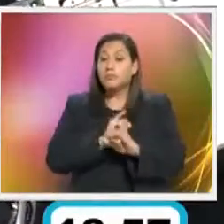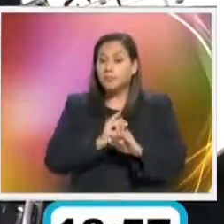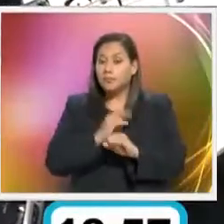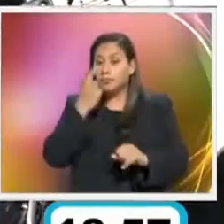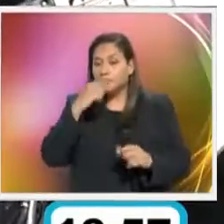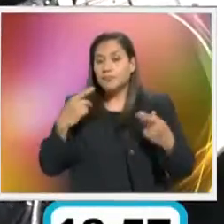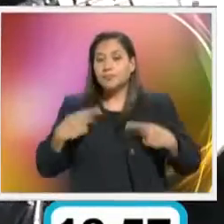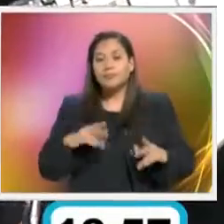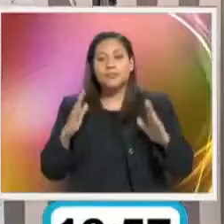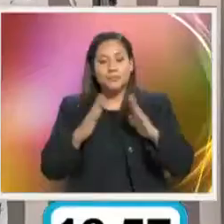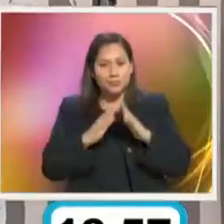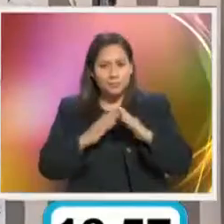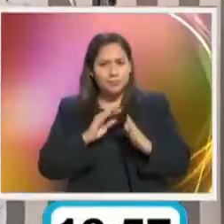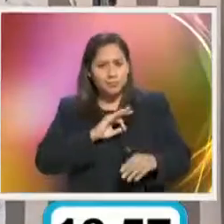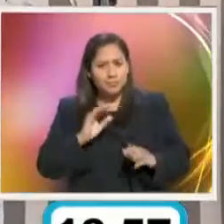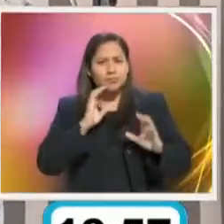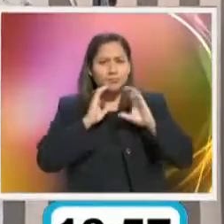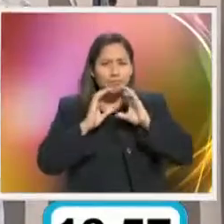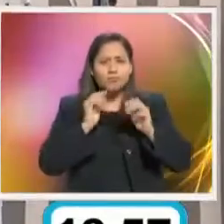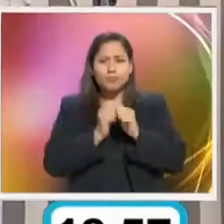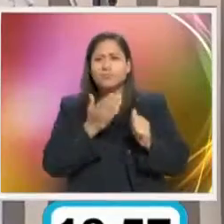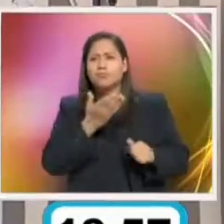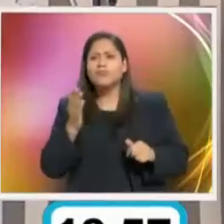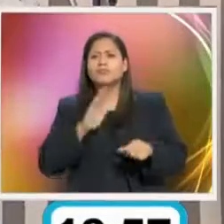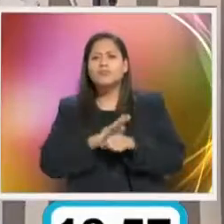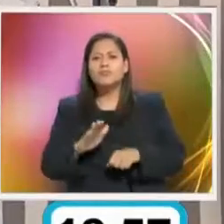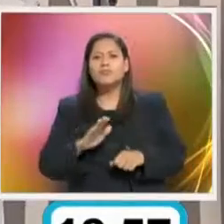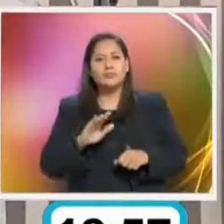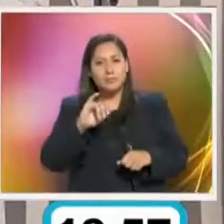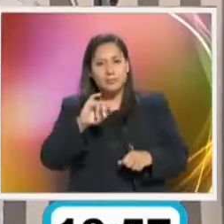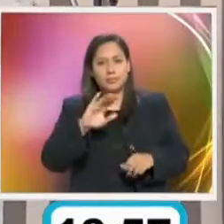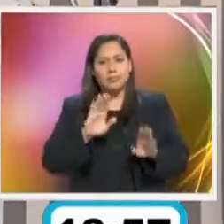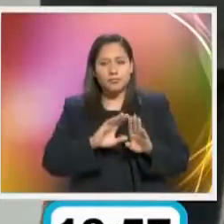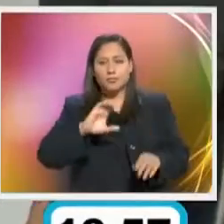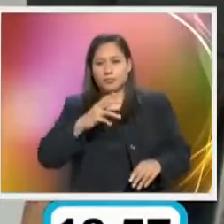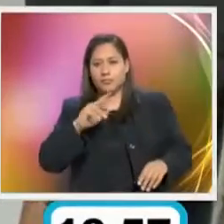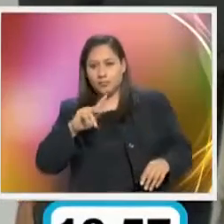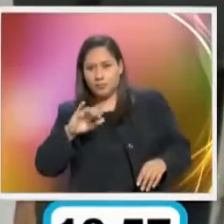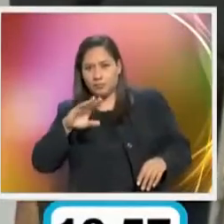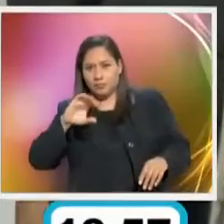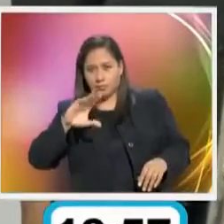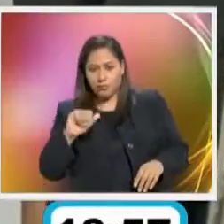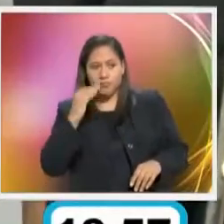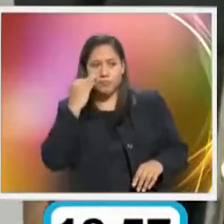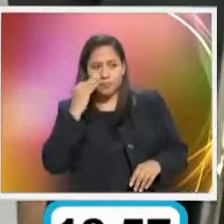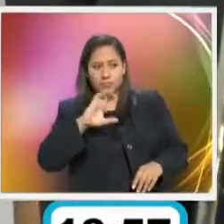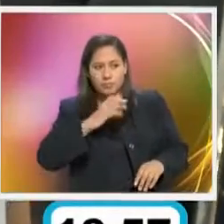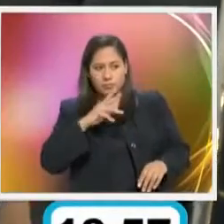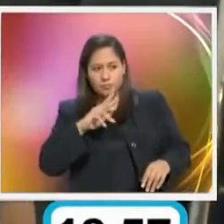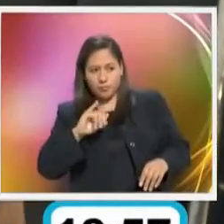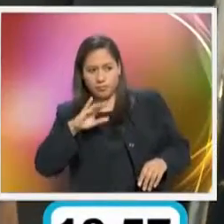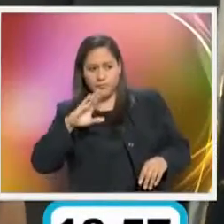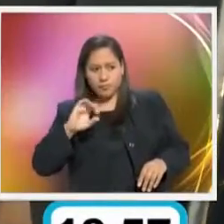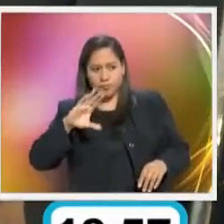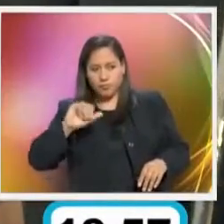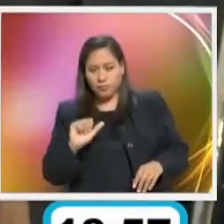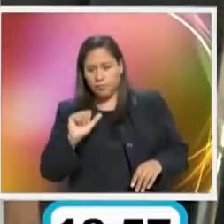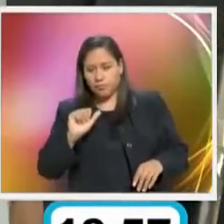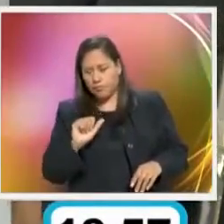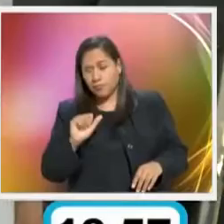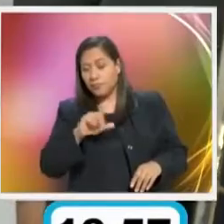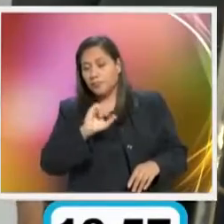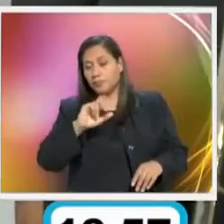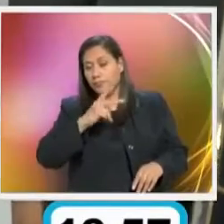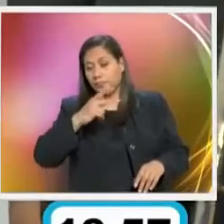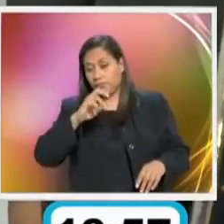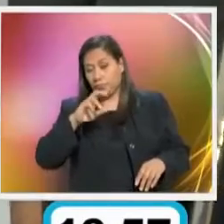para que las personas en casa puedan comunicarse con ustedes, ¿cuáles son? Claro, bueno, son Shaky Bomba en Facebook, Shaky Bomba-Mike en Instagram y pueden